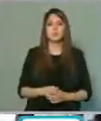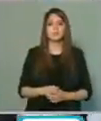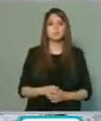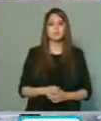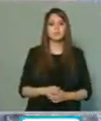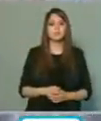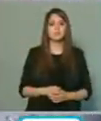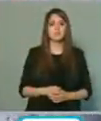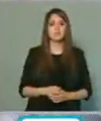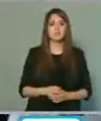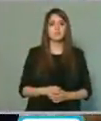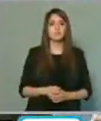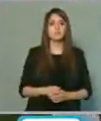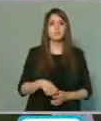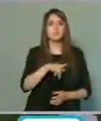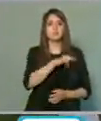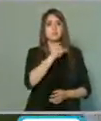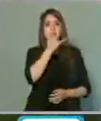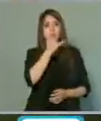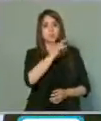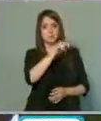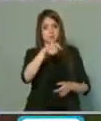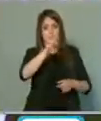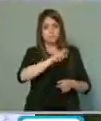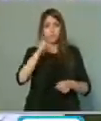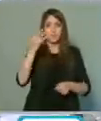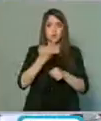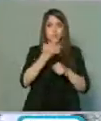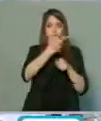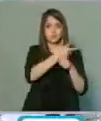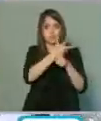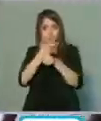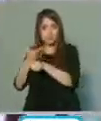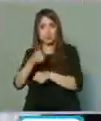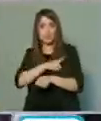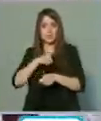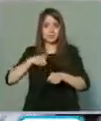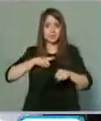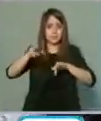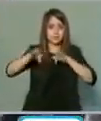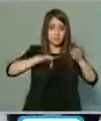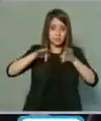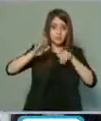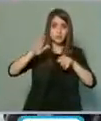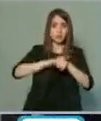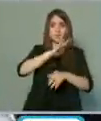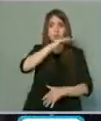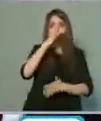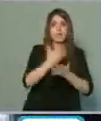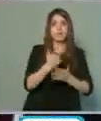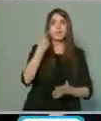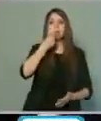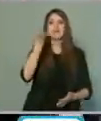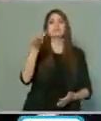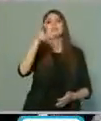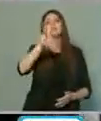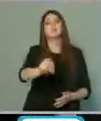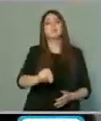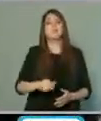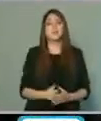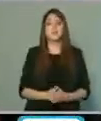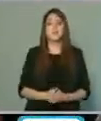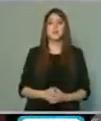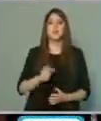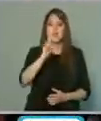Bueno, ahorita nada más deje que el tío Alberto se ponga a trabajar y se va a acabar todo. Dice que no el tío,